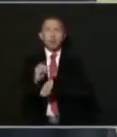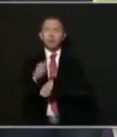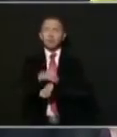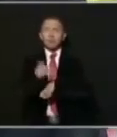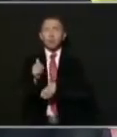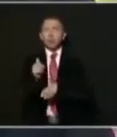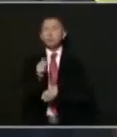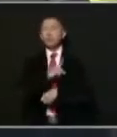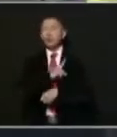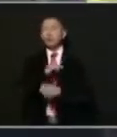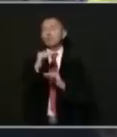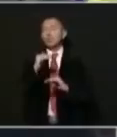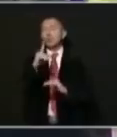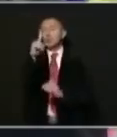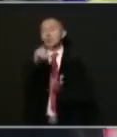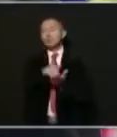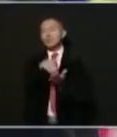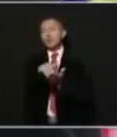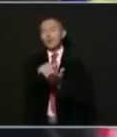1.760.000 barriles diarios,